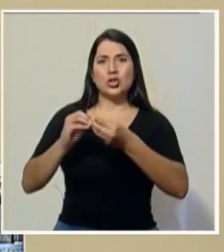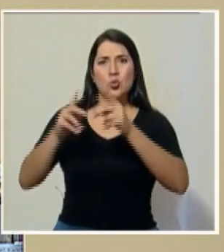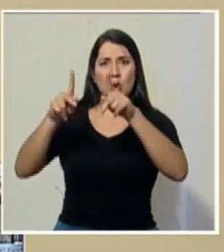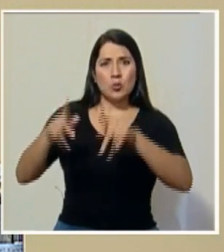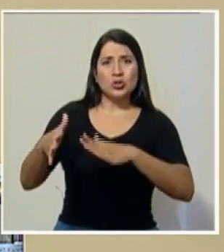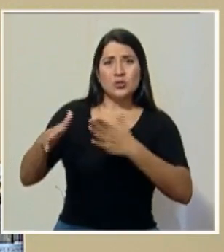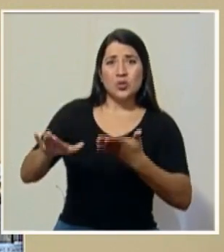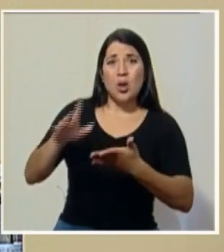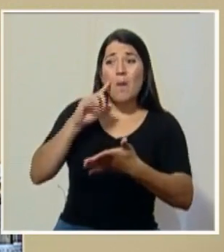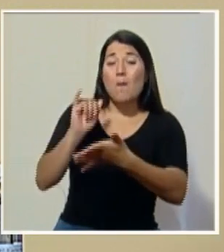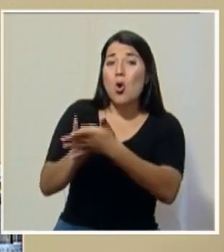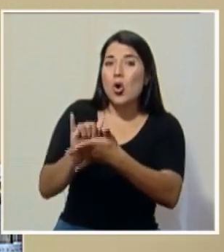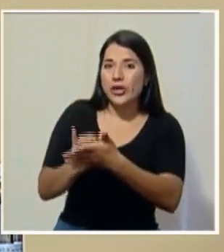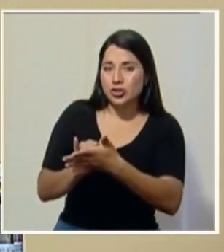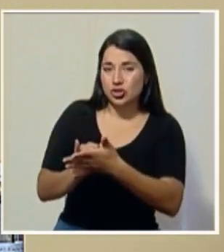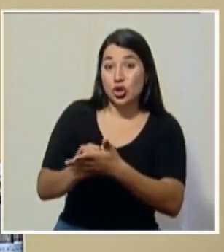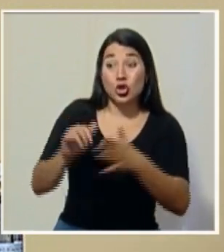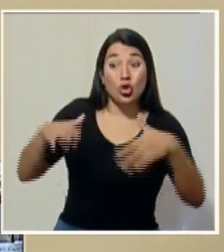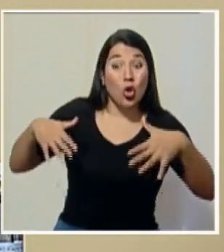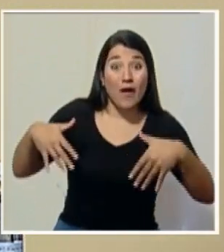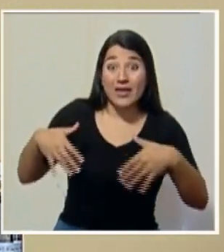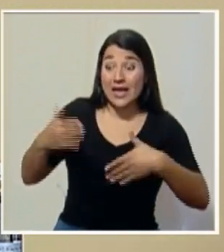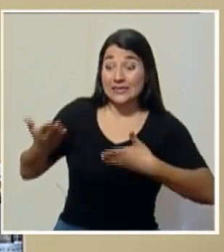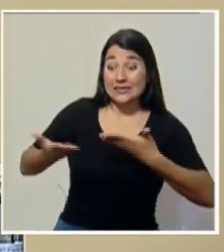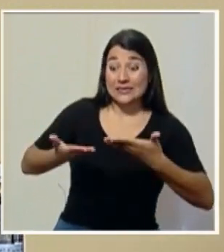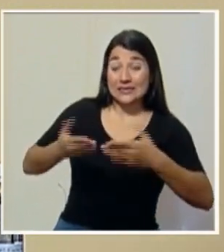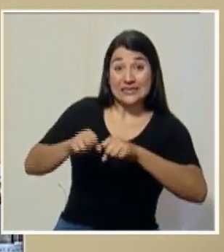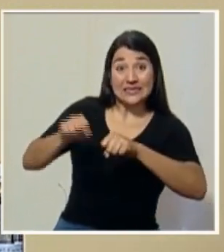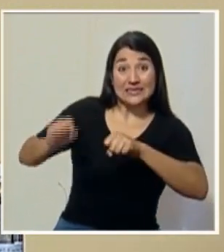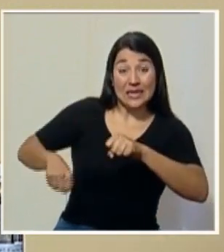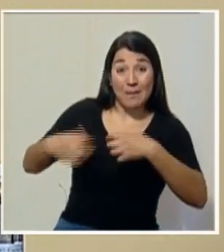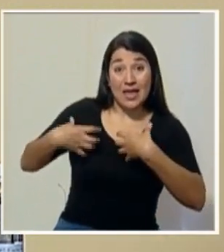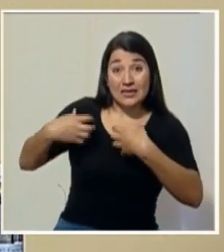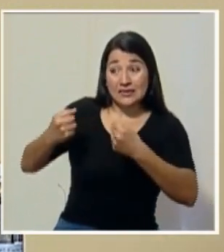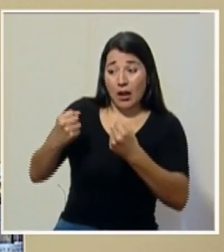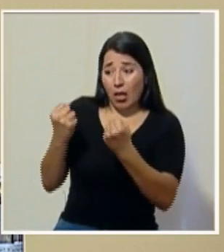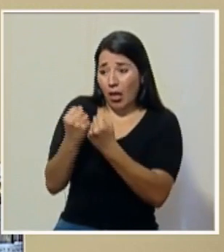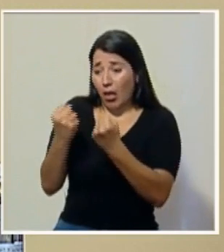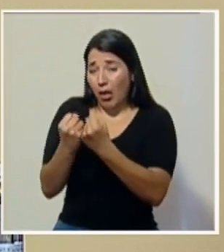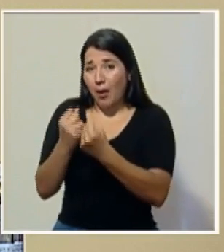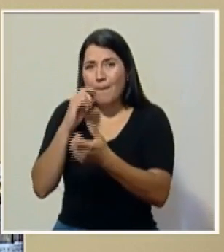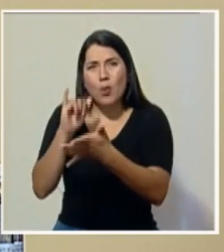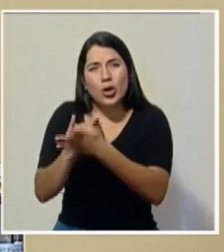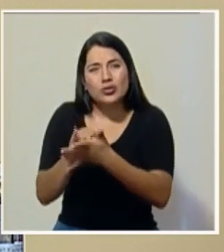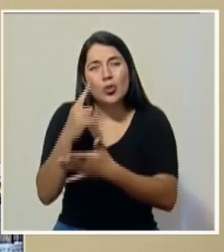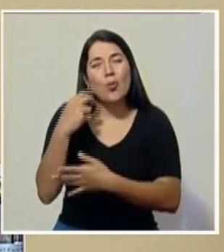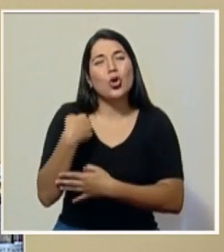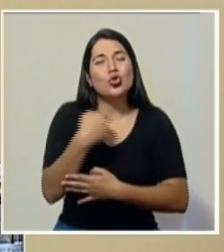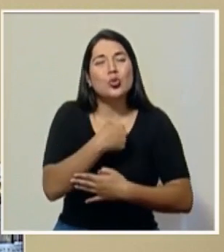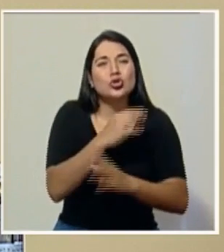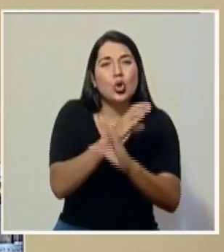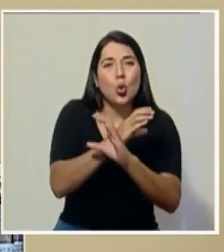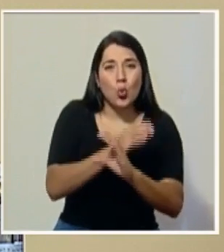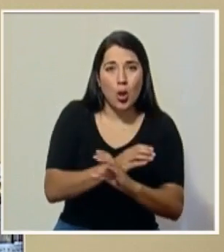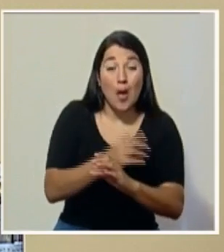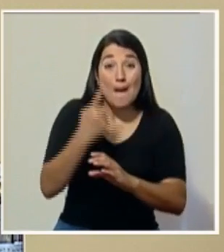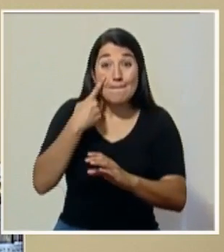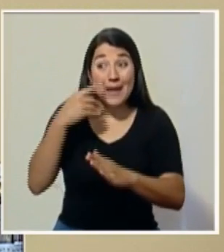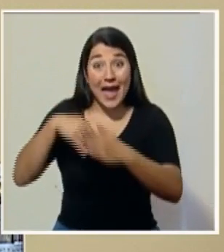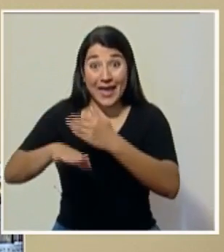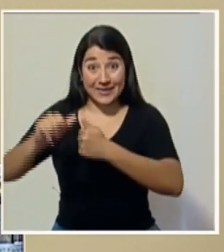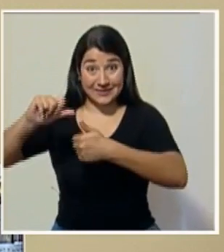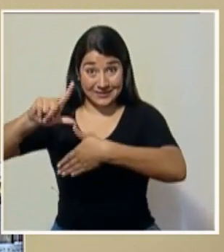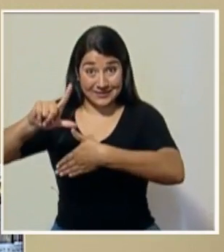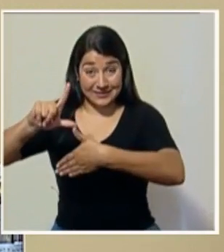cuidados intensivos. Por eso es que no ha colapsado el sistema de salud. Véanlo, dentro de Latinoamérica, más bien llevamos un récord de que no se ha